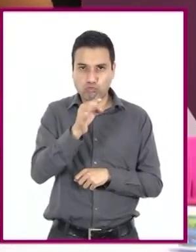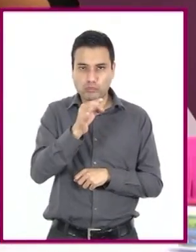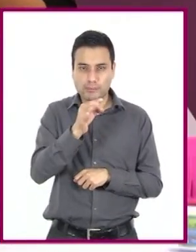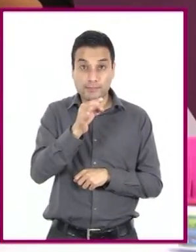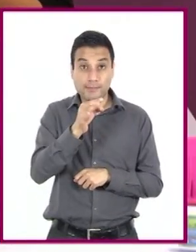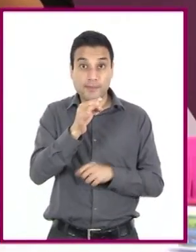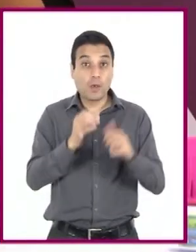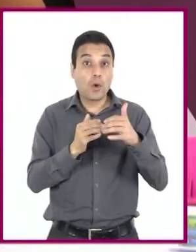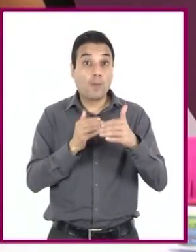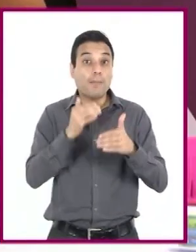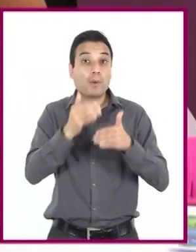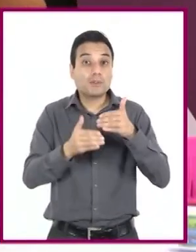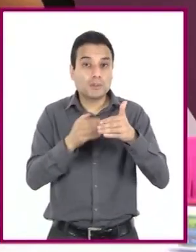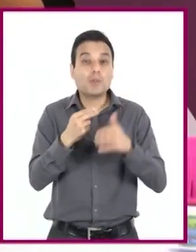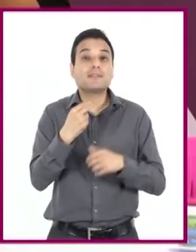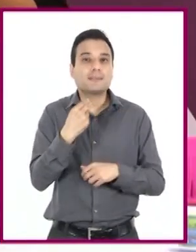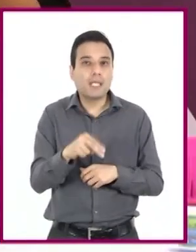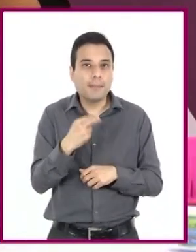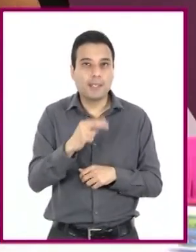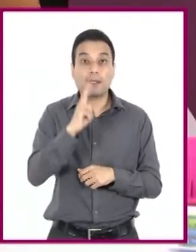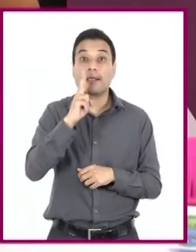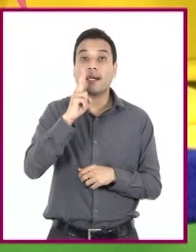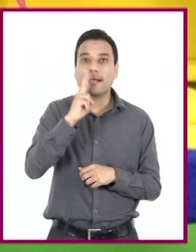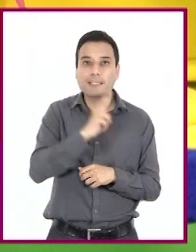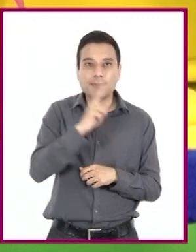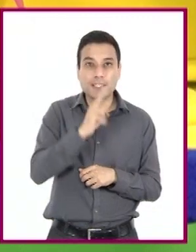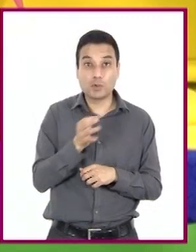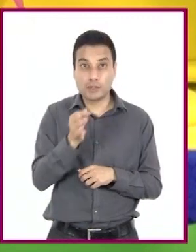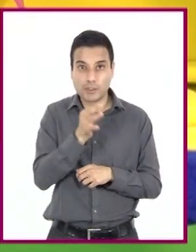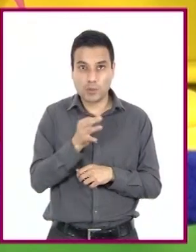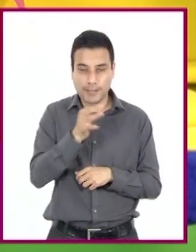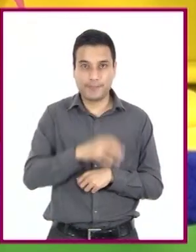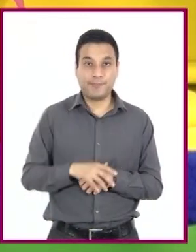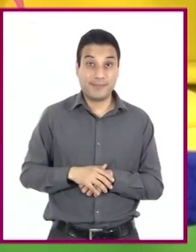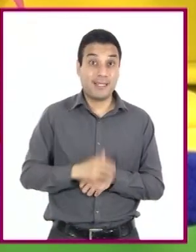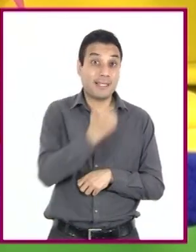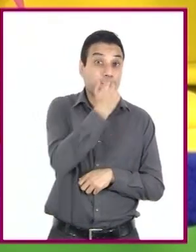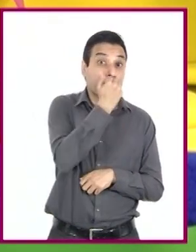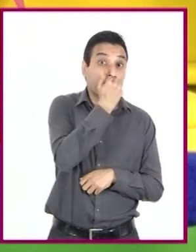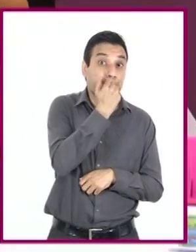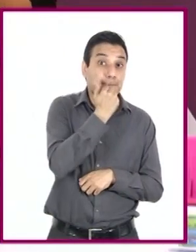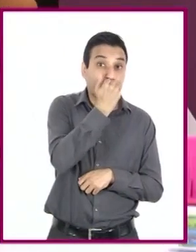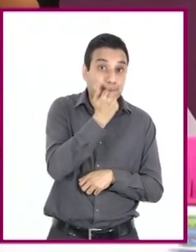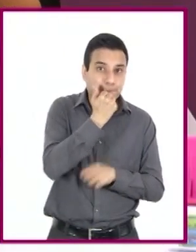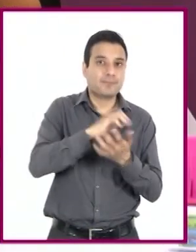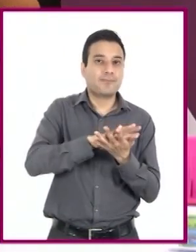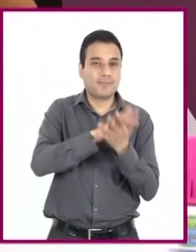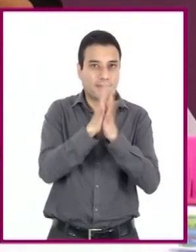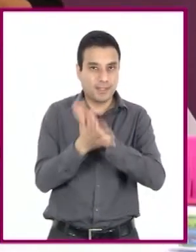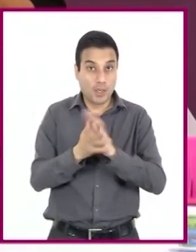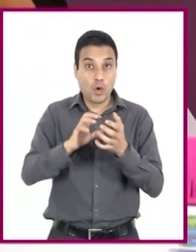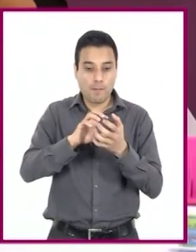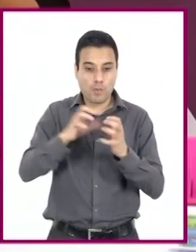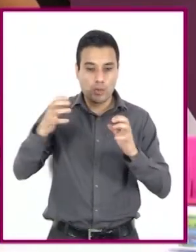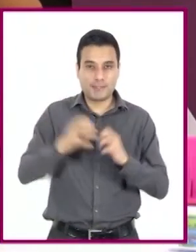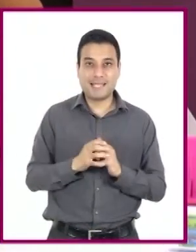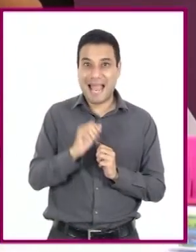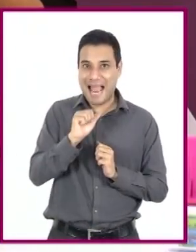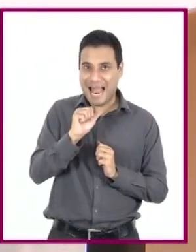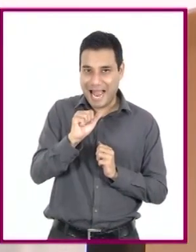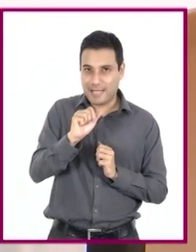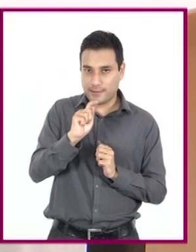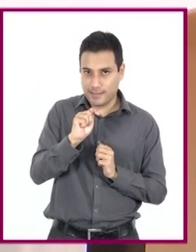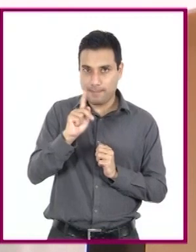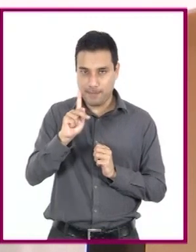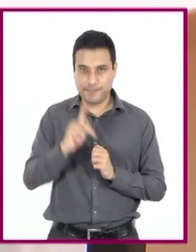llamado respiración celular, que transforma la glucosa en moléculas de ATP, adenosín